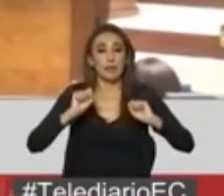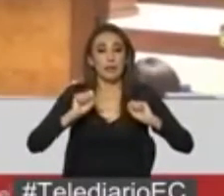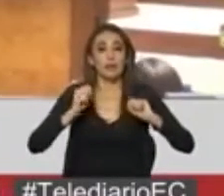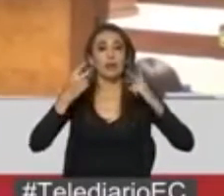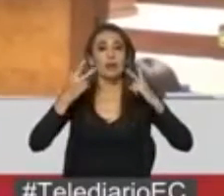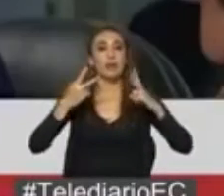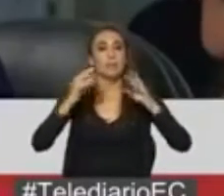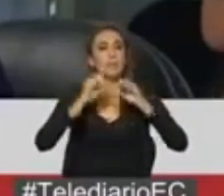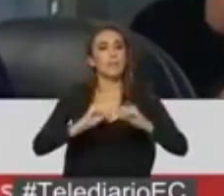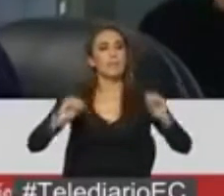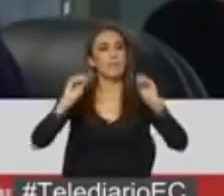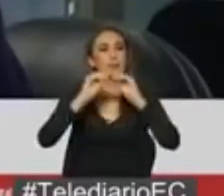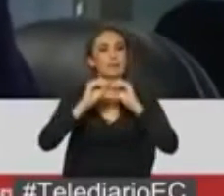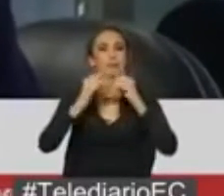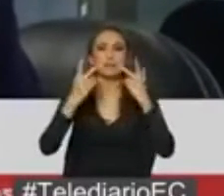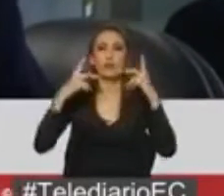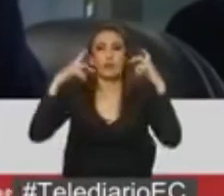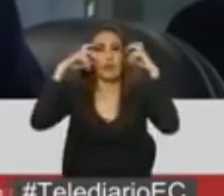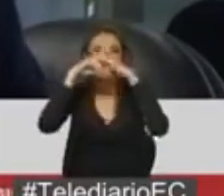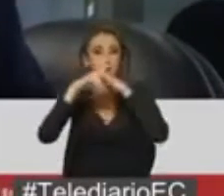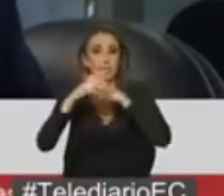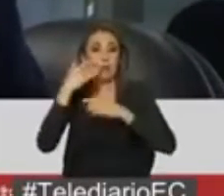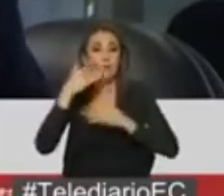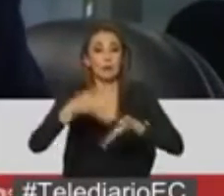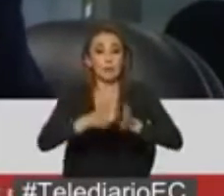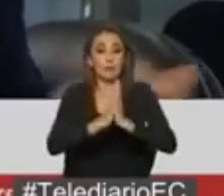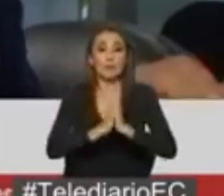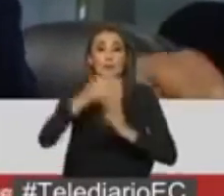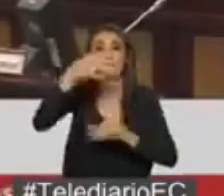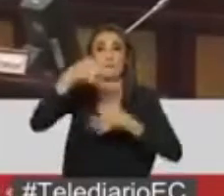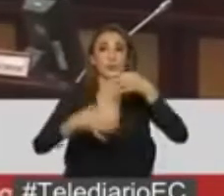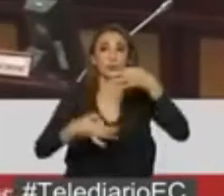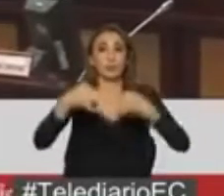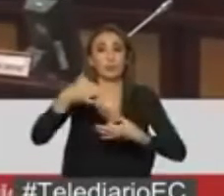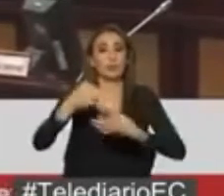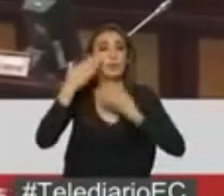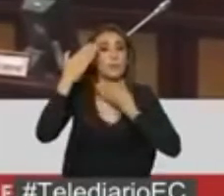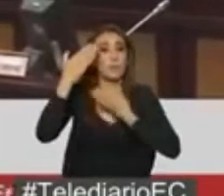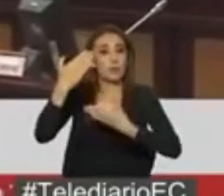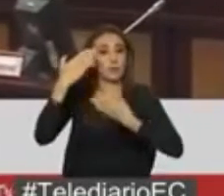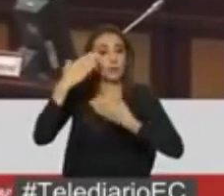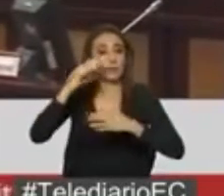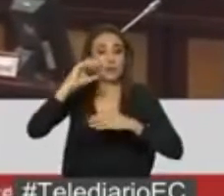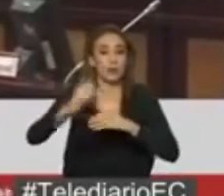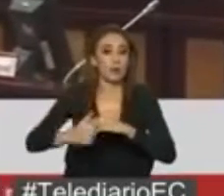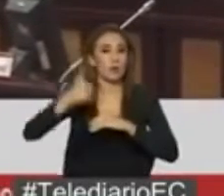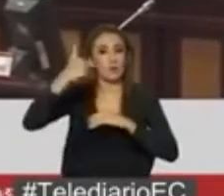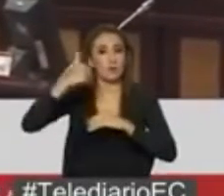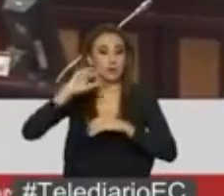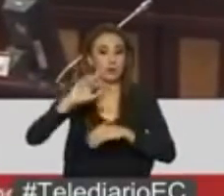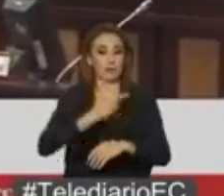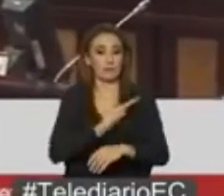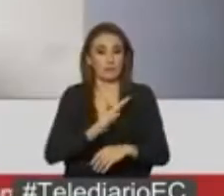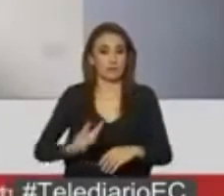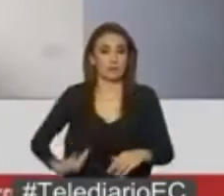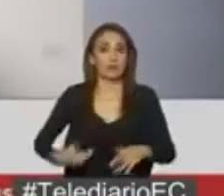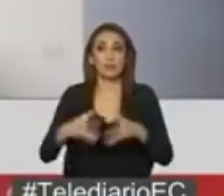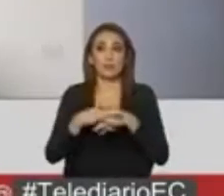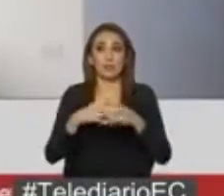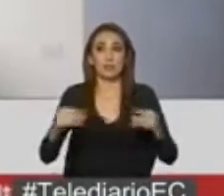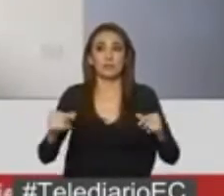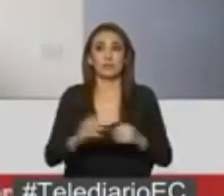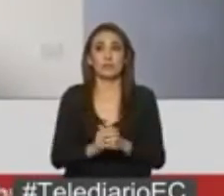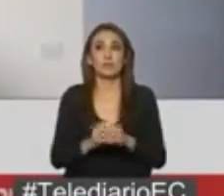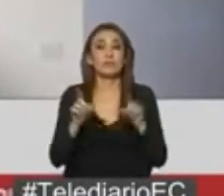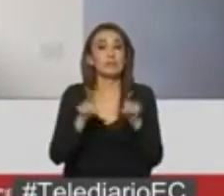complejo todavía ante un pedido de juicio político en contra de María Paula Romo, la primera persona de la terna que aún no se resuelve. Es